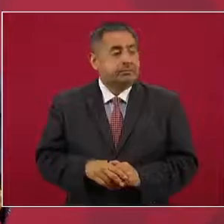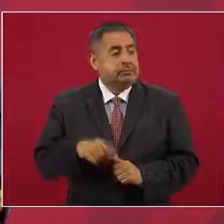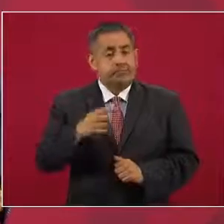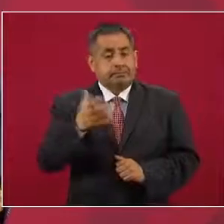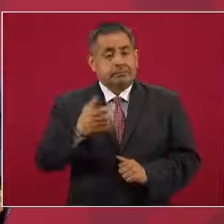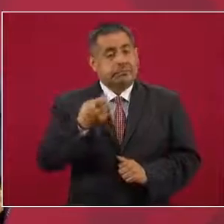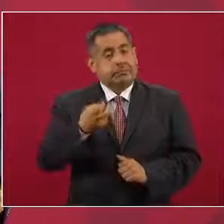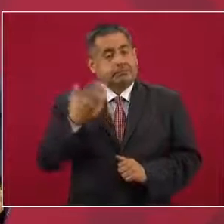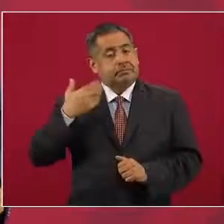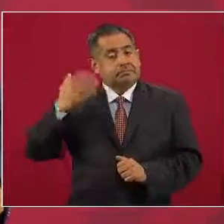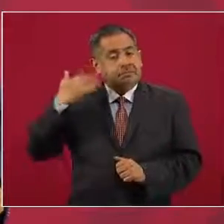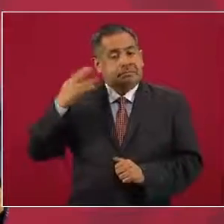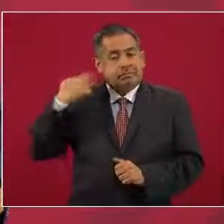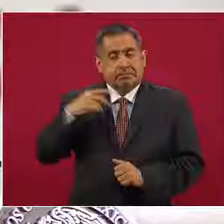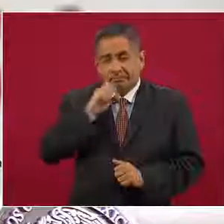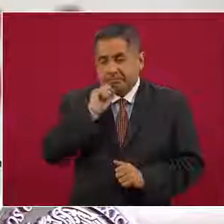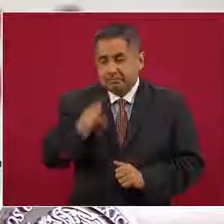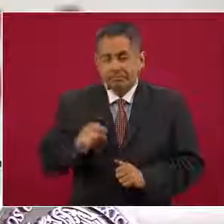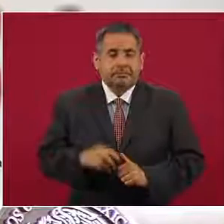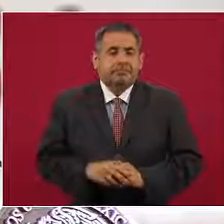hacían